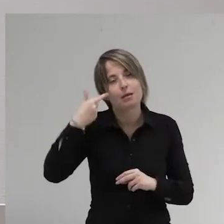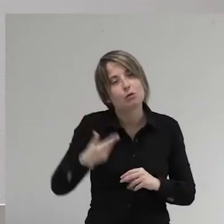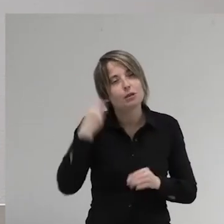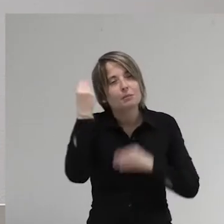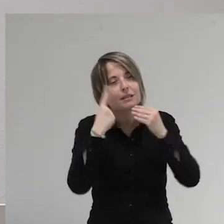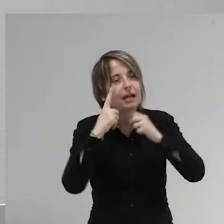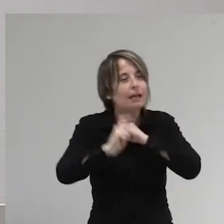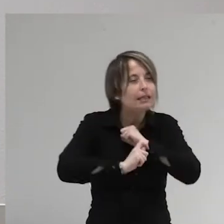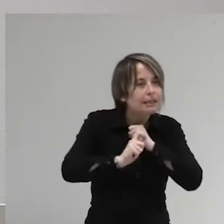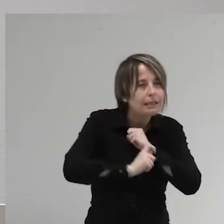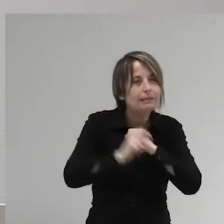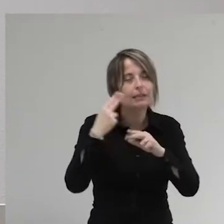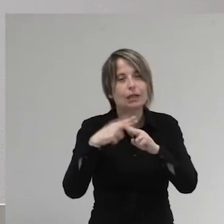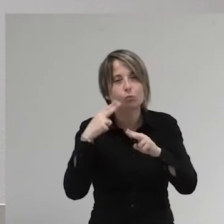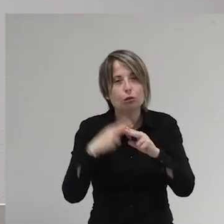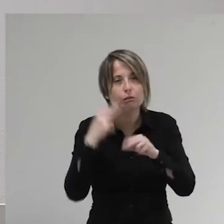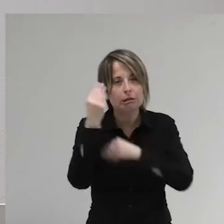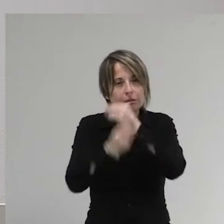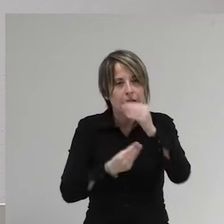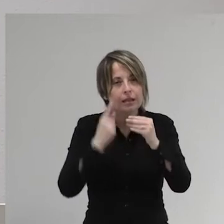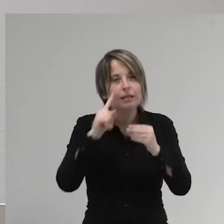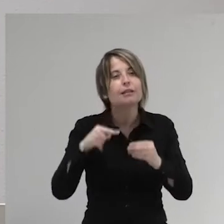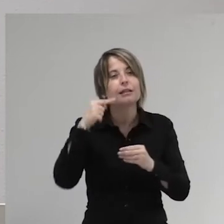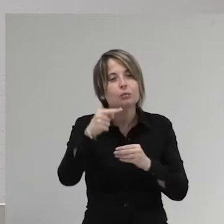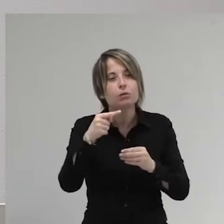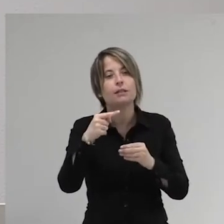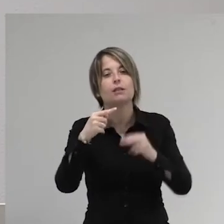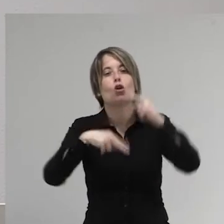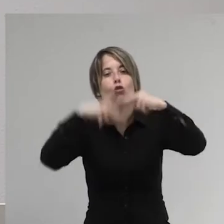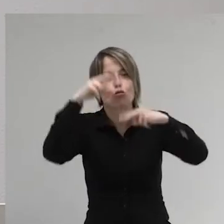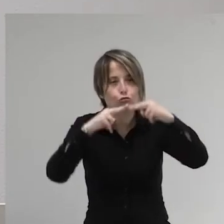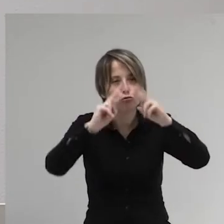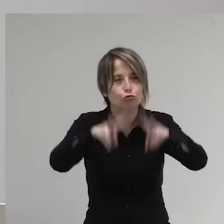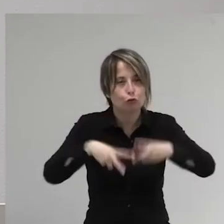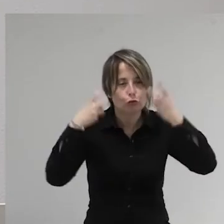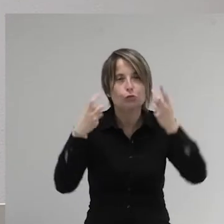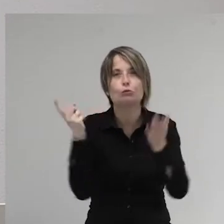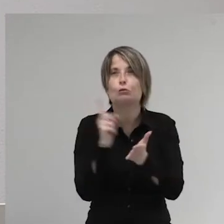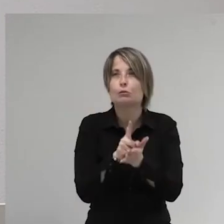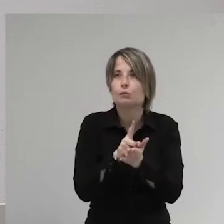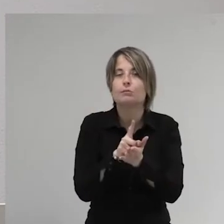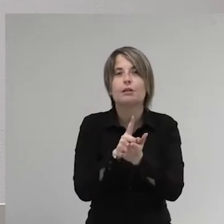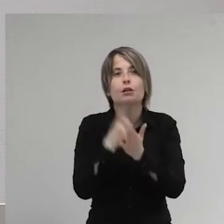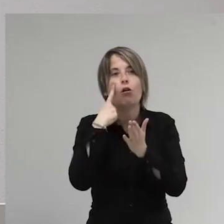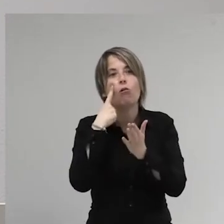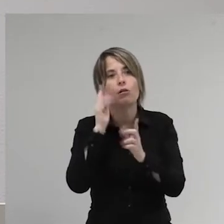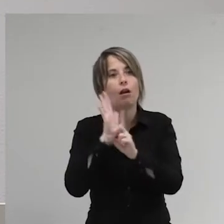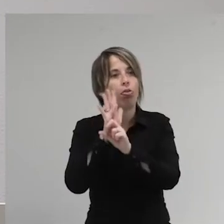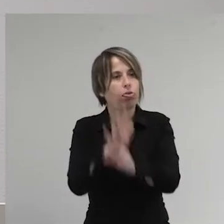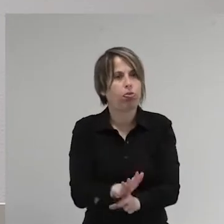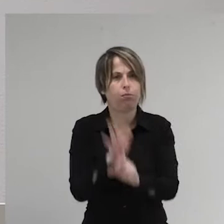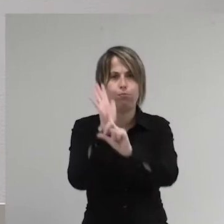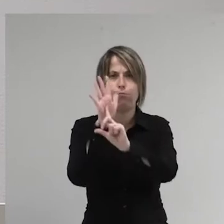qué tipo de estrategias políticas vamos a desarrollar para intervenirlo, para deconstruirlo, para derrocarlo, podríamos